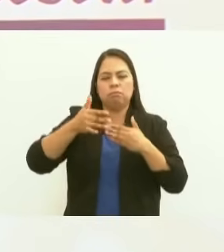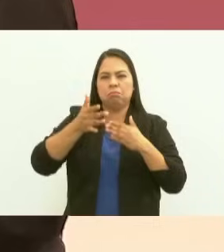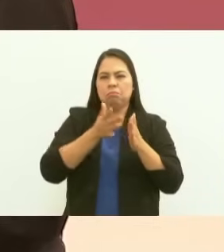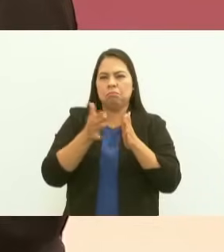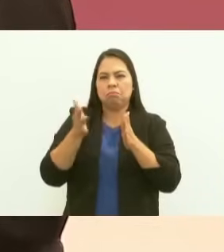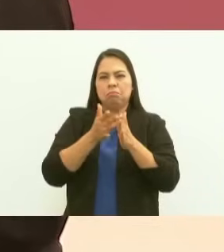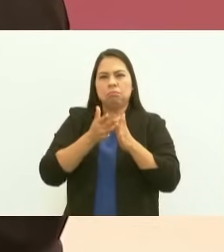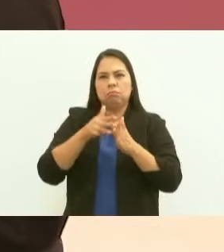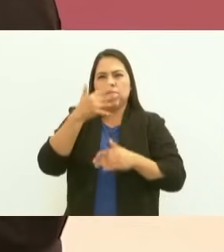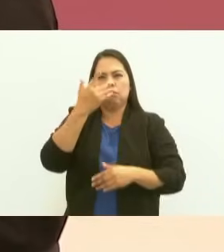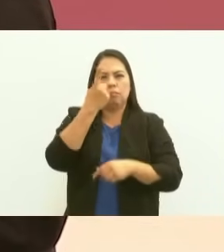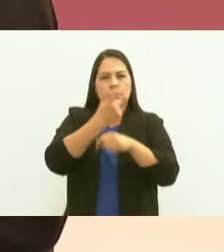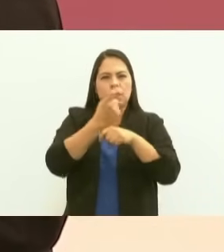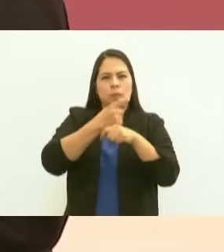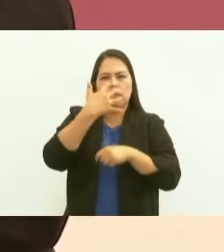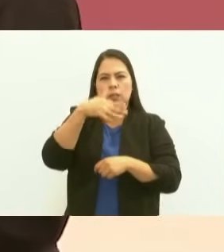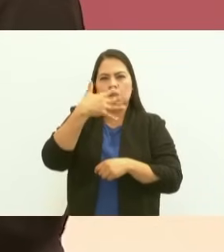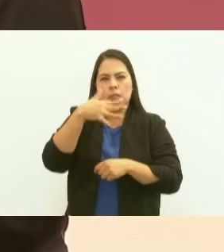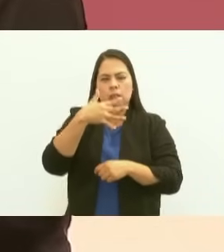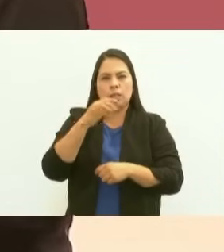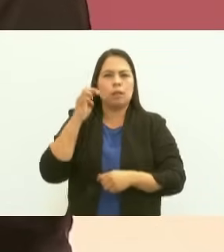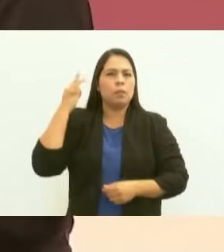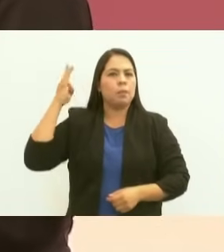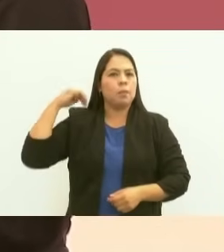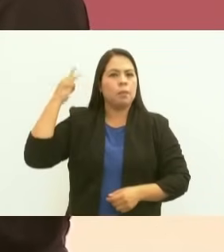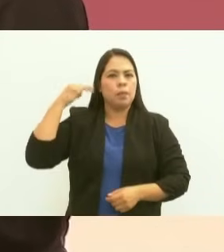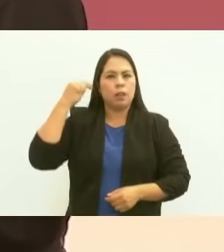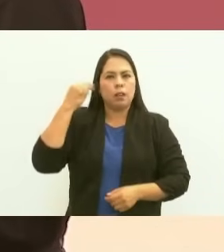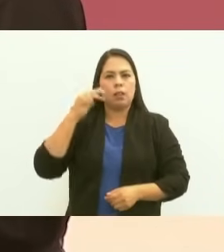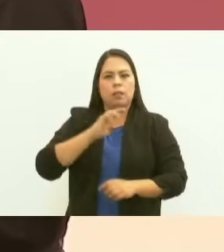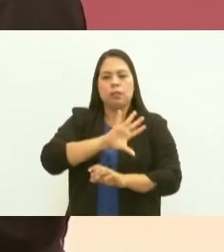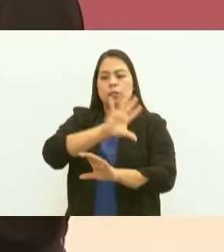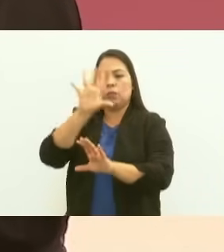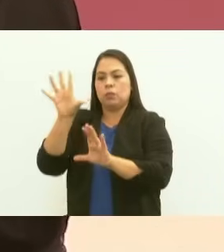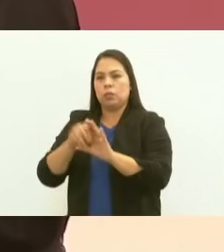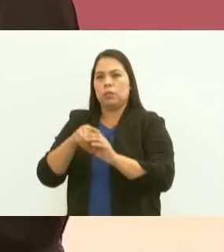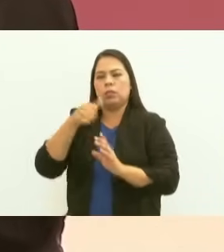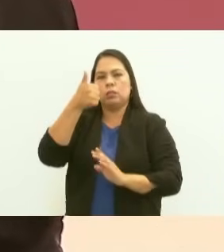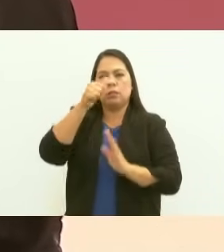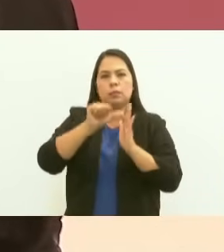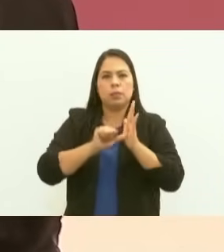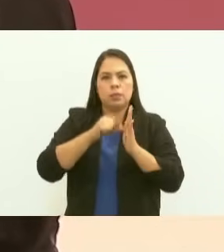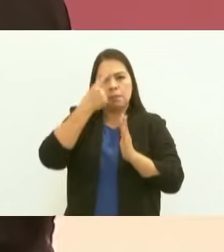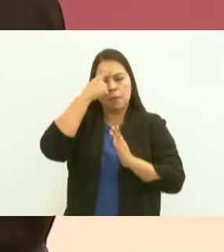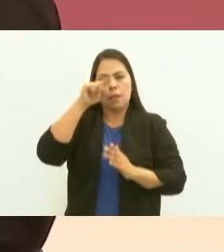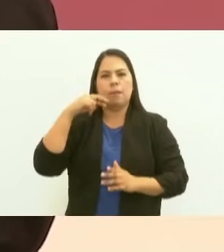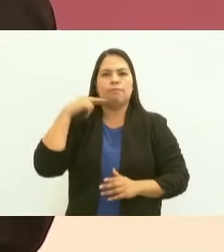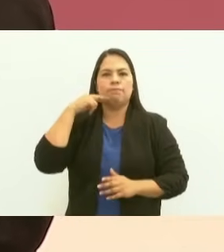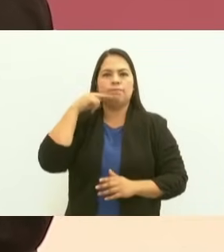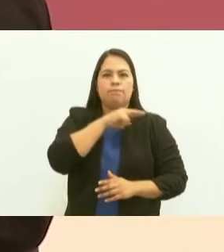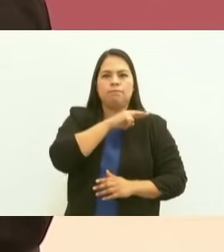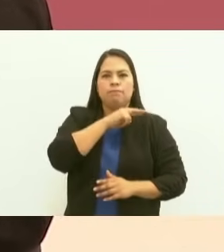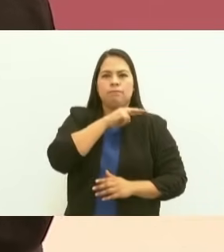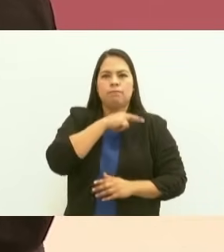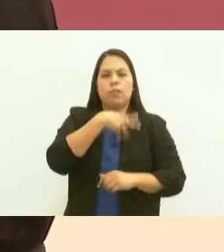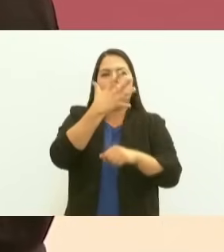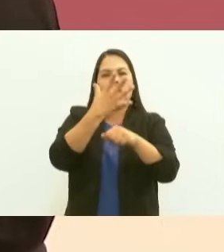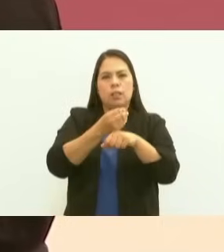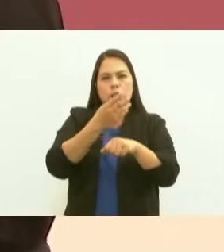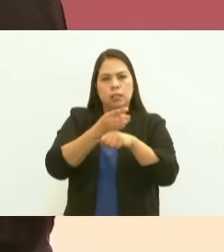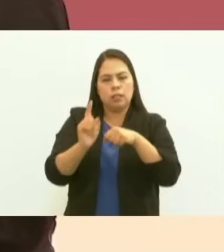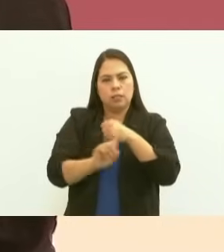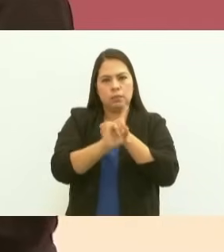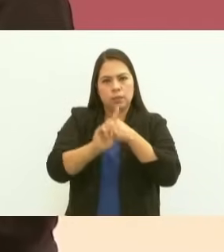marzo y concluirlas en 6 meses para dar solución lo más pronto posible a un problema añejo de